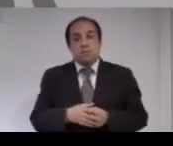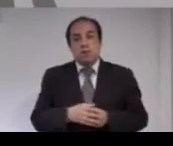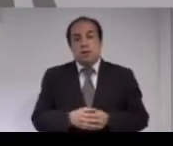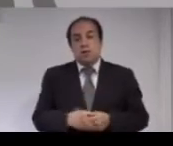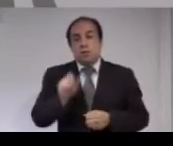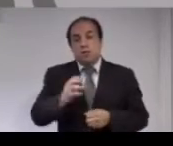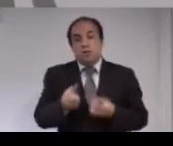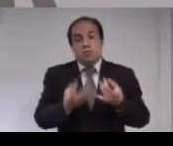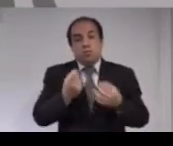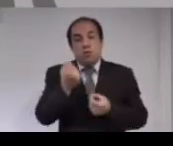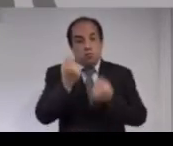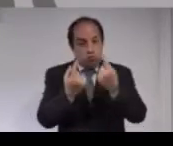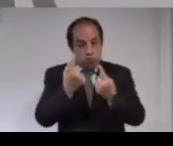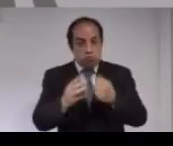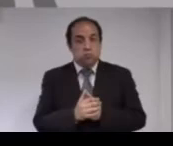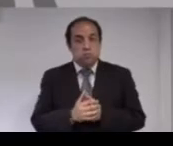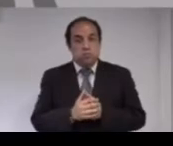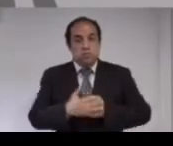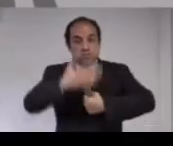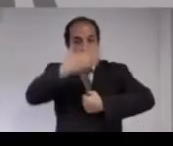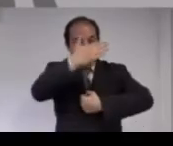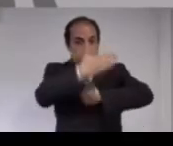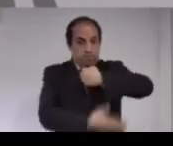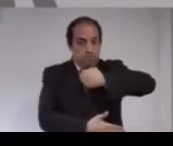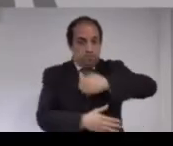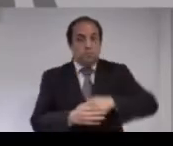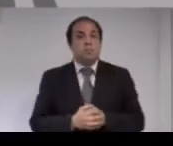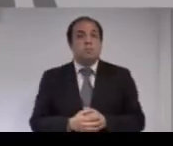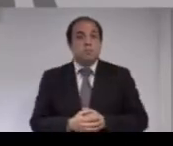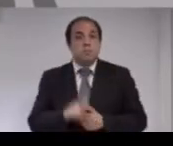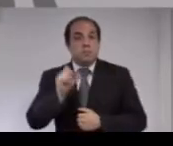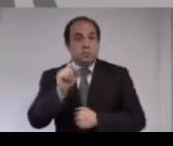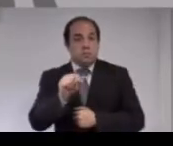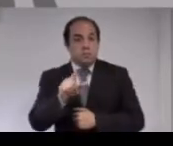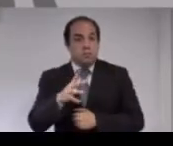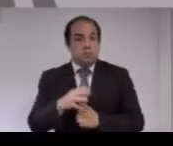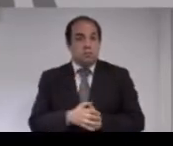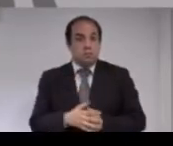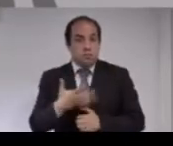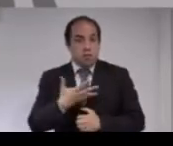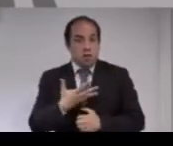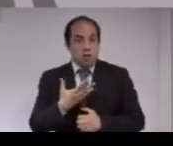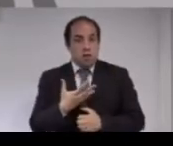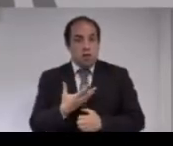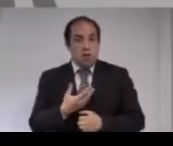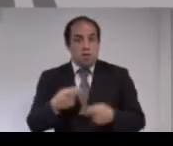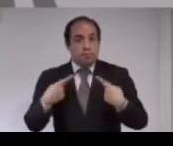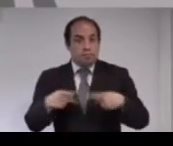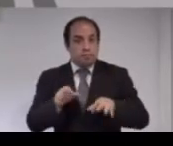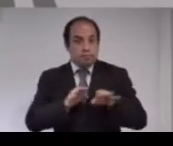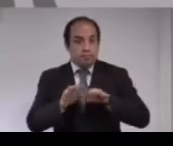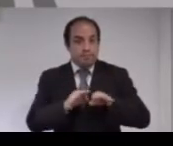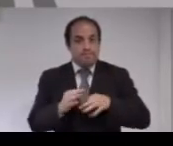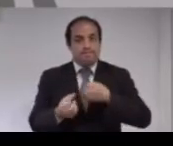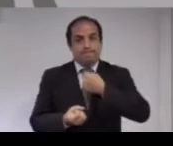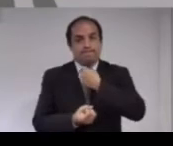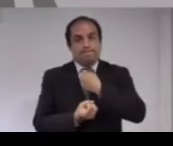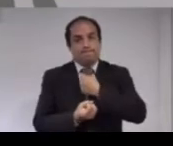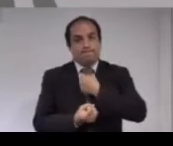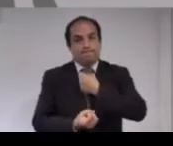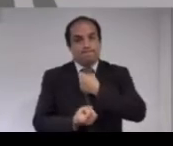quemaron algunos escudos, entonces también hay personal con quemaduras.